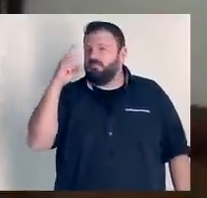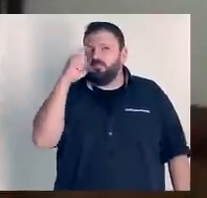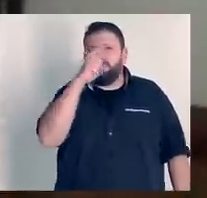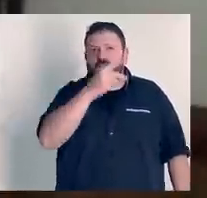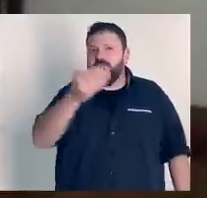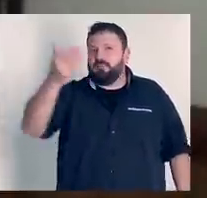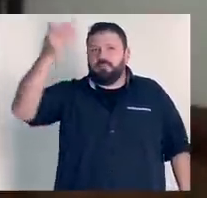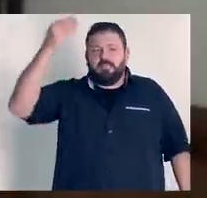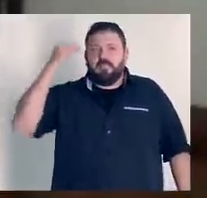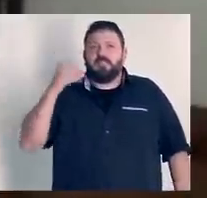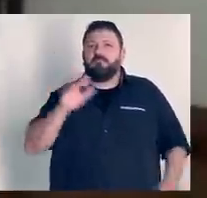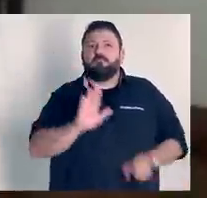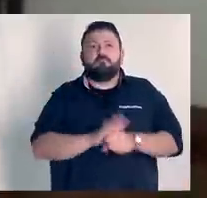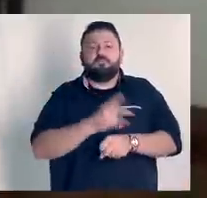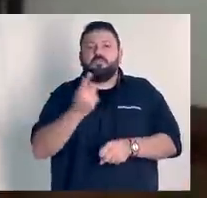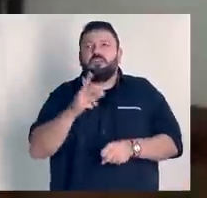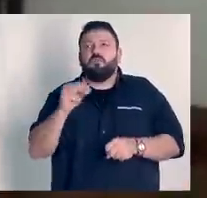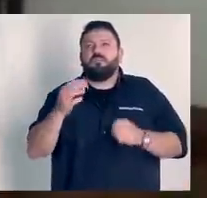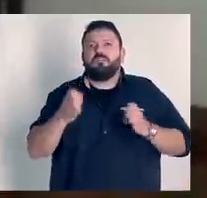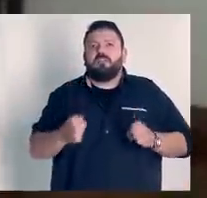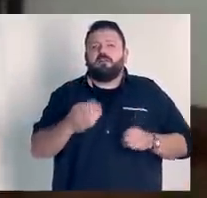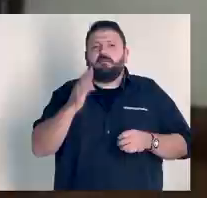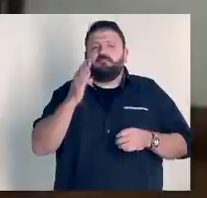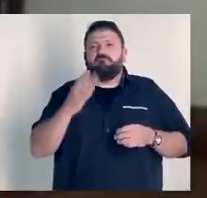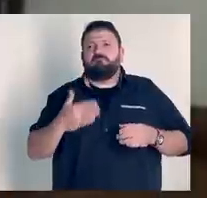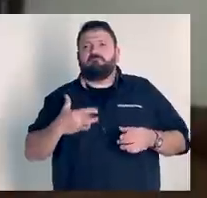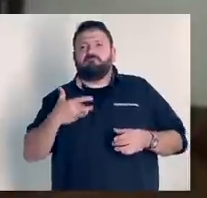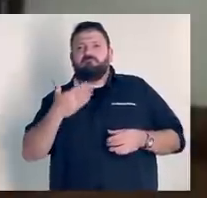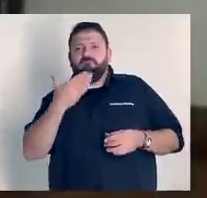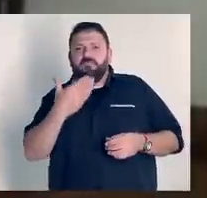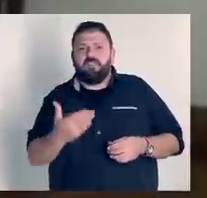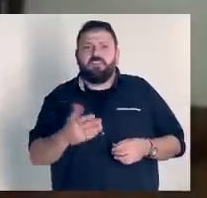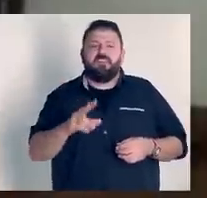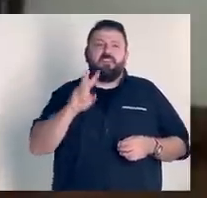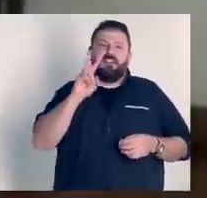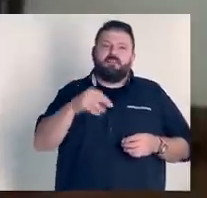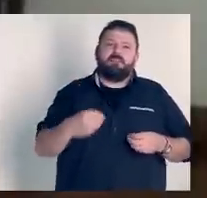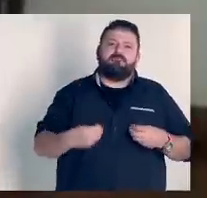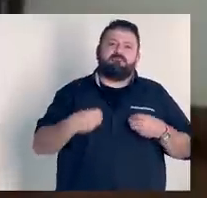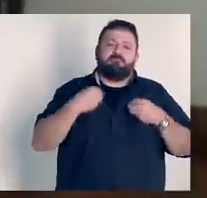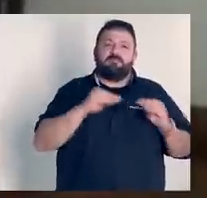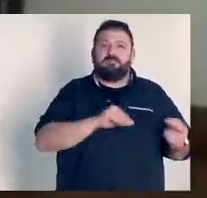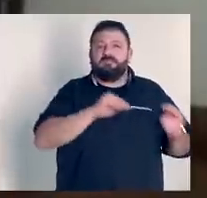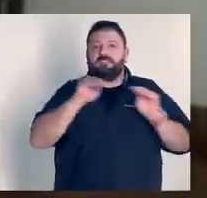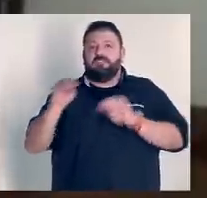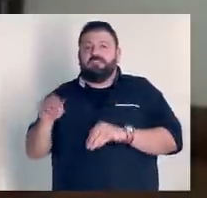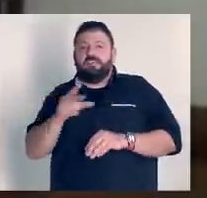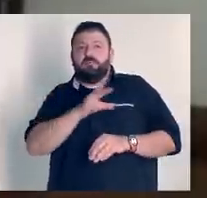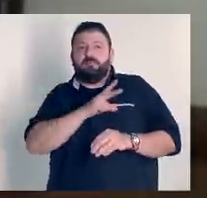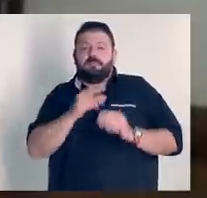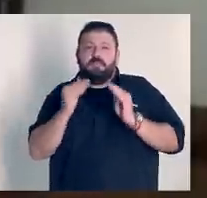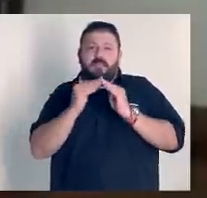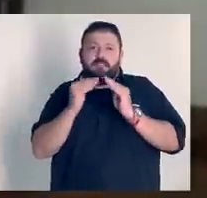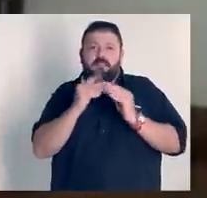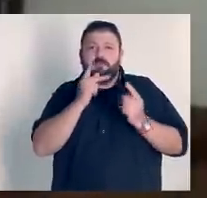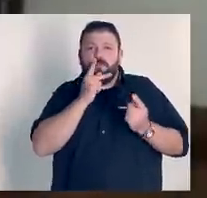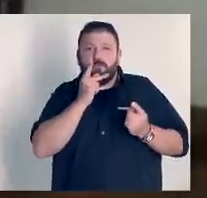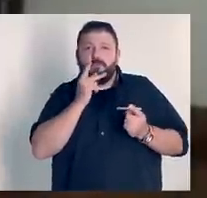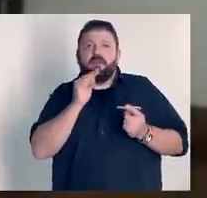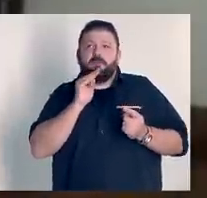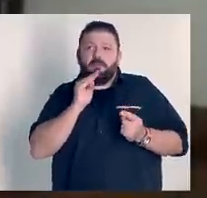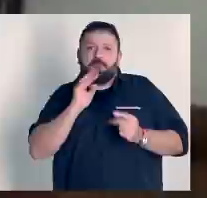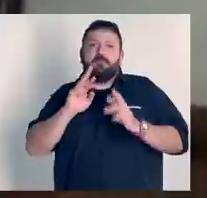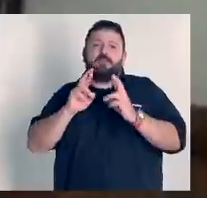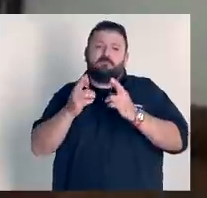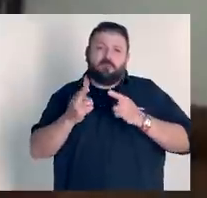fue difícil porque no estábamos conformes con esa situación. Nos fuimos a vivir a casa de mis papás, mi mamá y mi papá pues nos recibieron en su